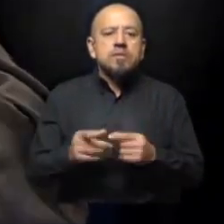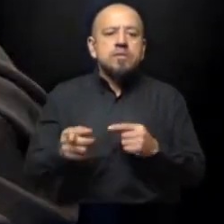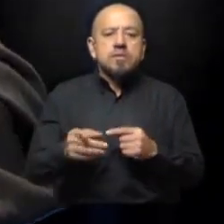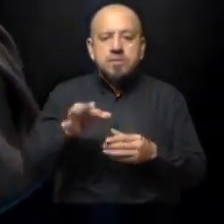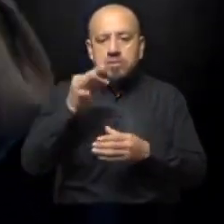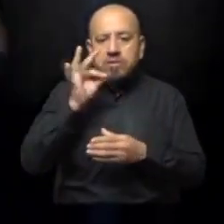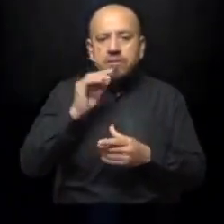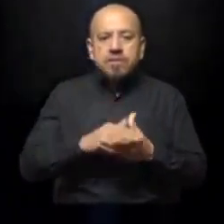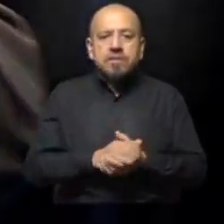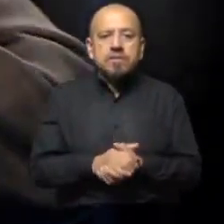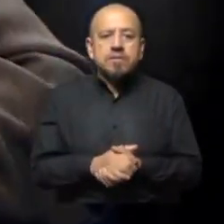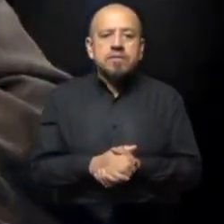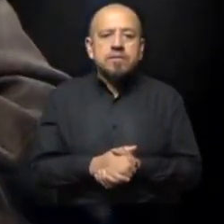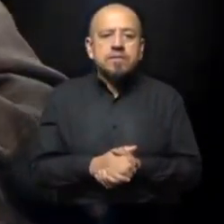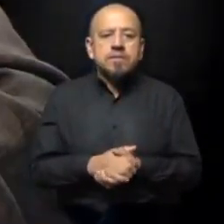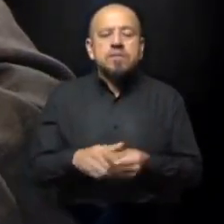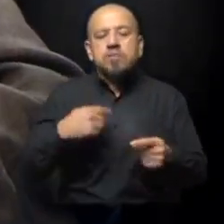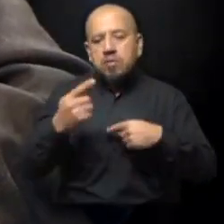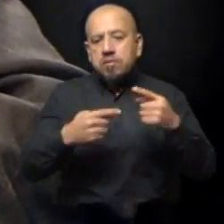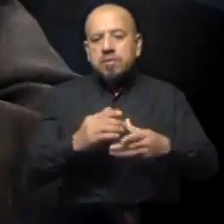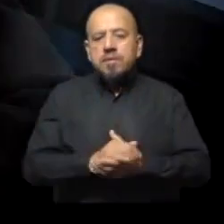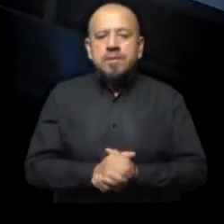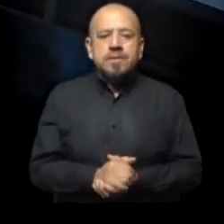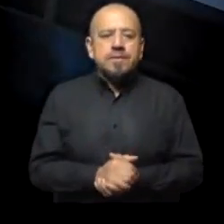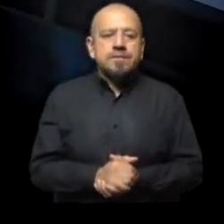café muy bien en un instante seguimos